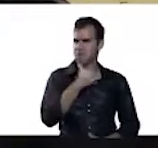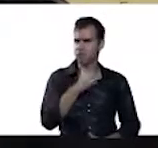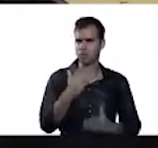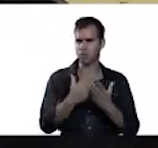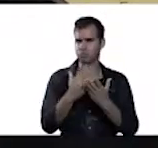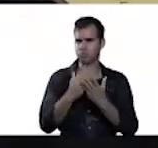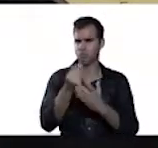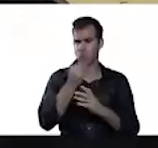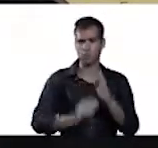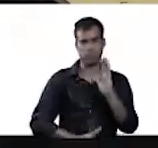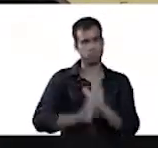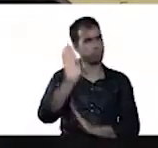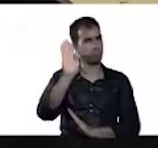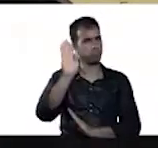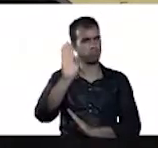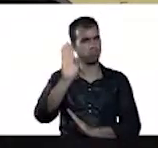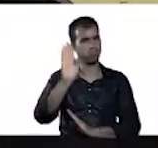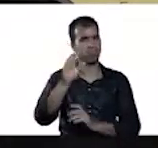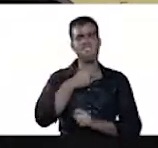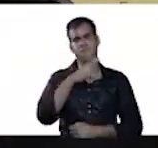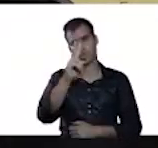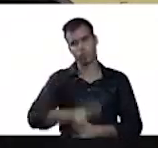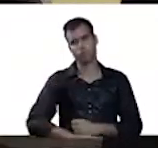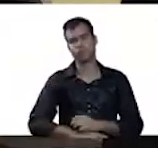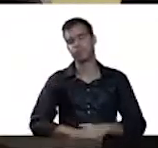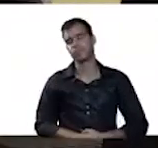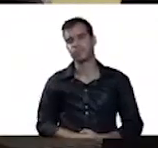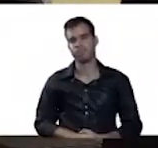éxito en las evaluaciones.